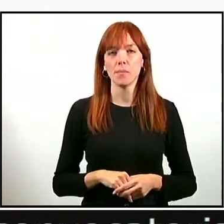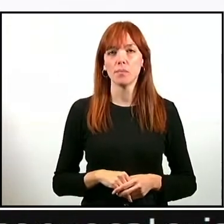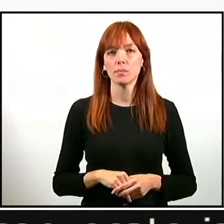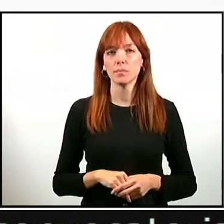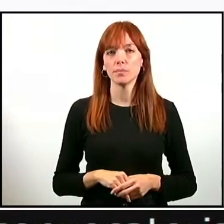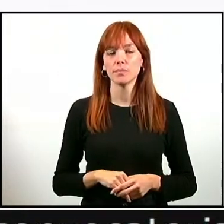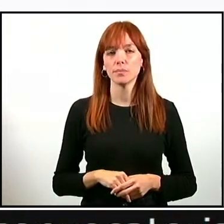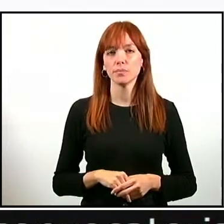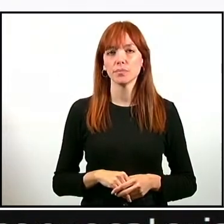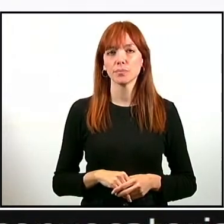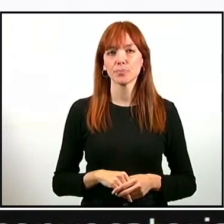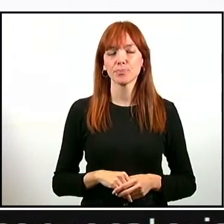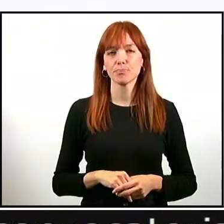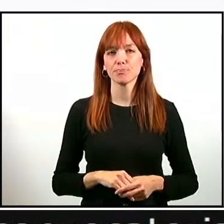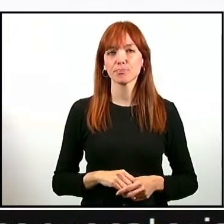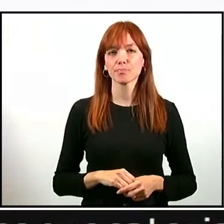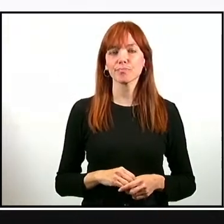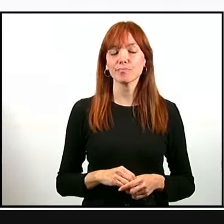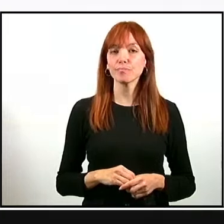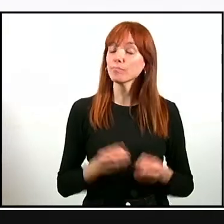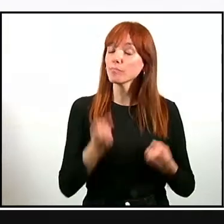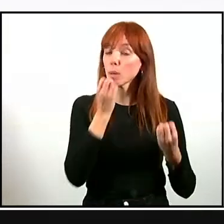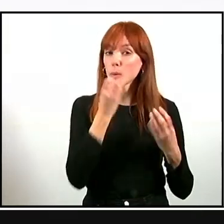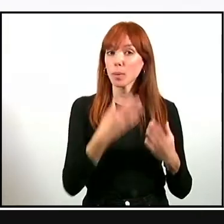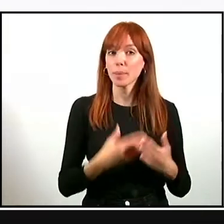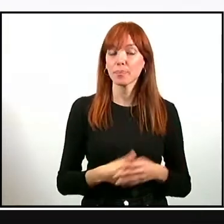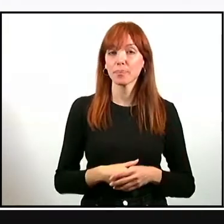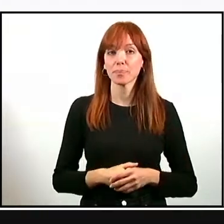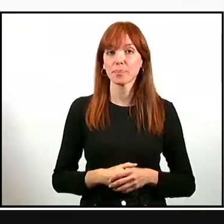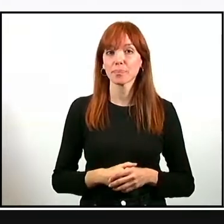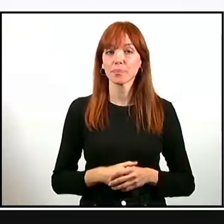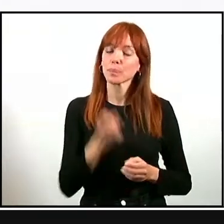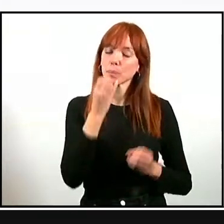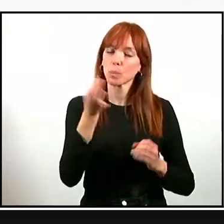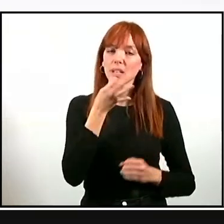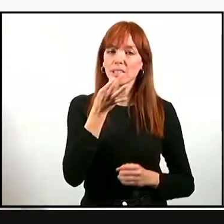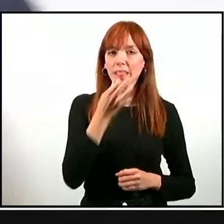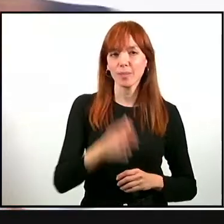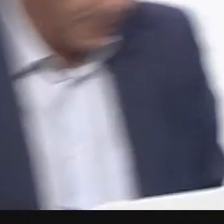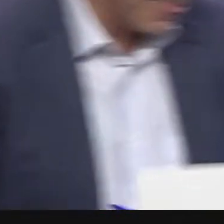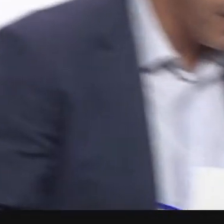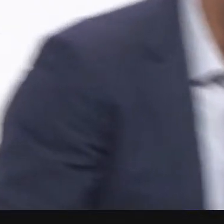preguntas? No. Muy bien, pues que tengáis buena tarde.